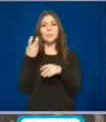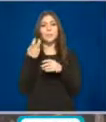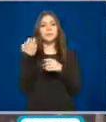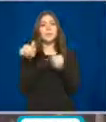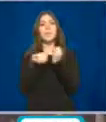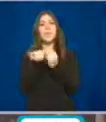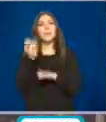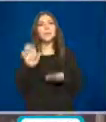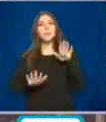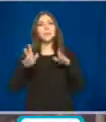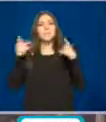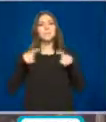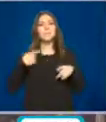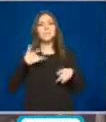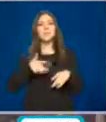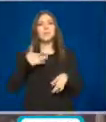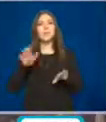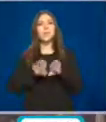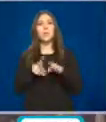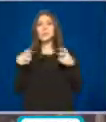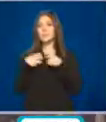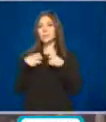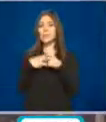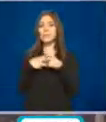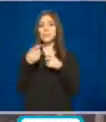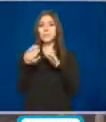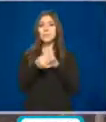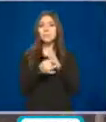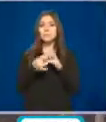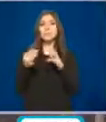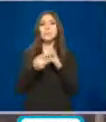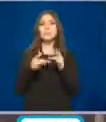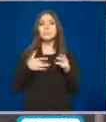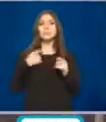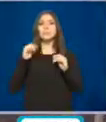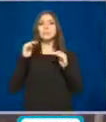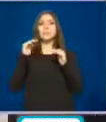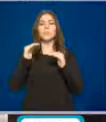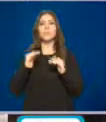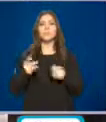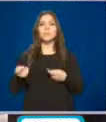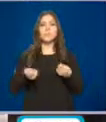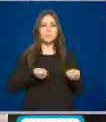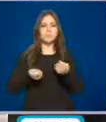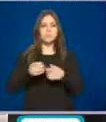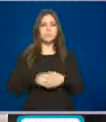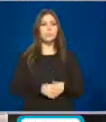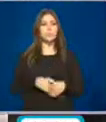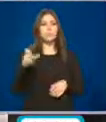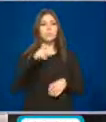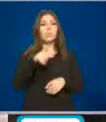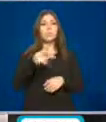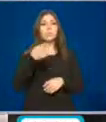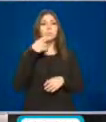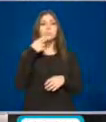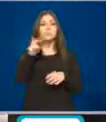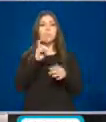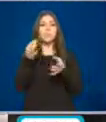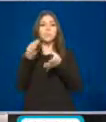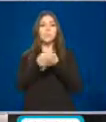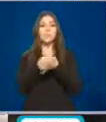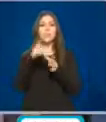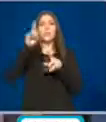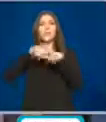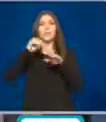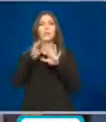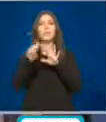también nos estabiliza un poco cuando lo Oye, mira, utilizamos ¿Sabes qué me como tal. pasa a mí? Que yo me los quito y me lo coloco en otro dedo y los voy como Bueno, pero no turnando. porque me estorban,